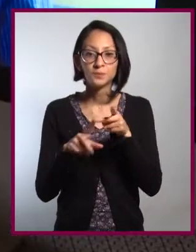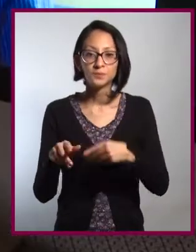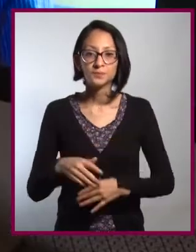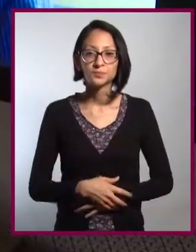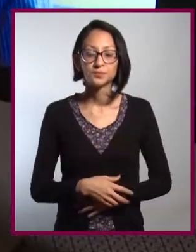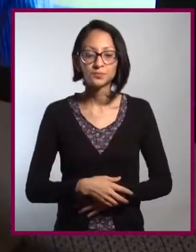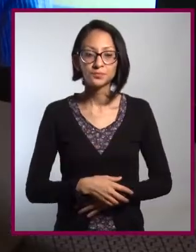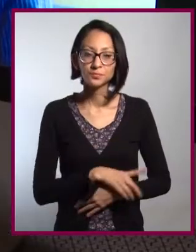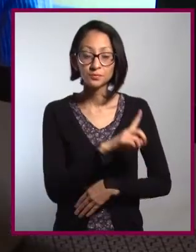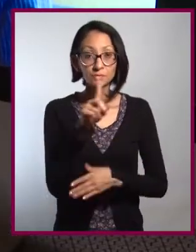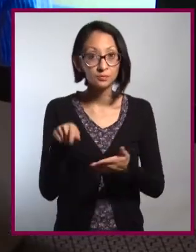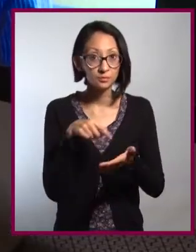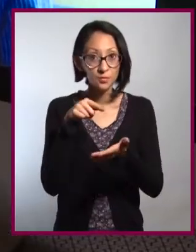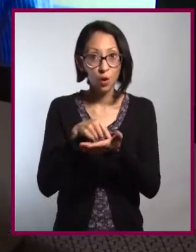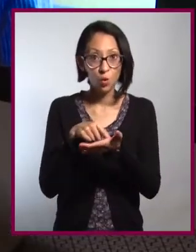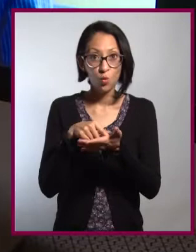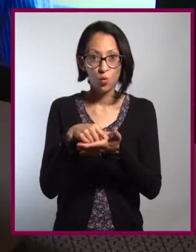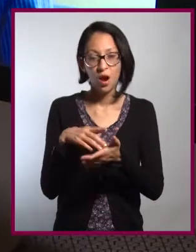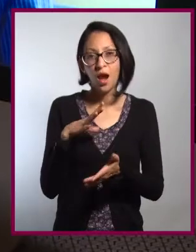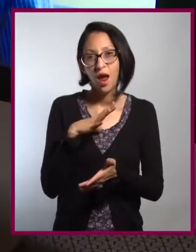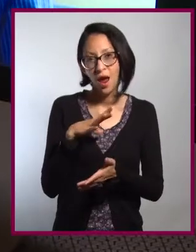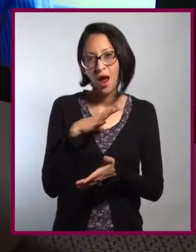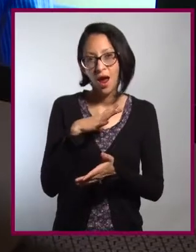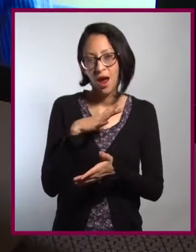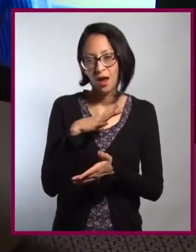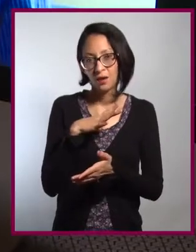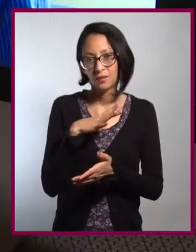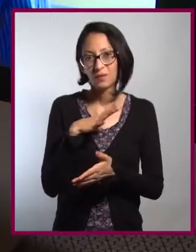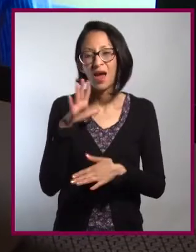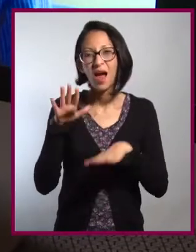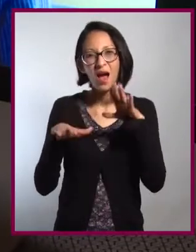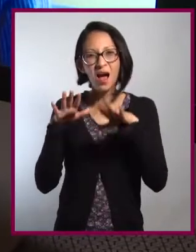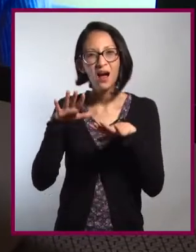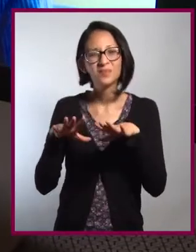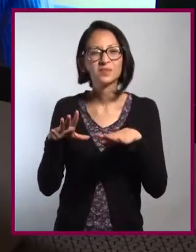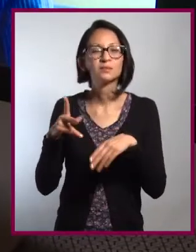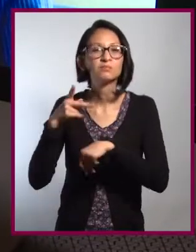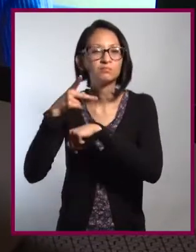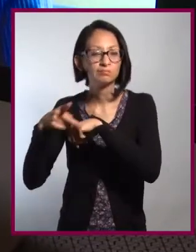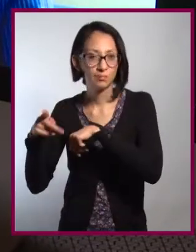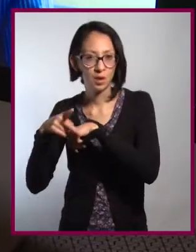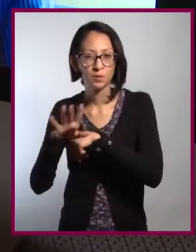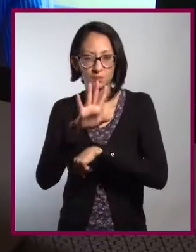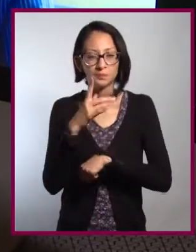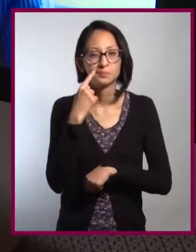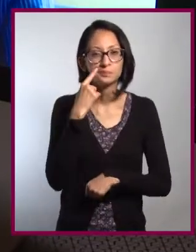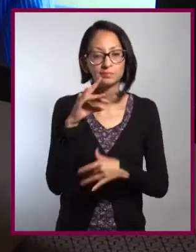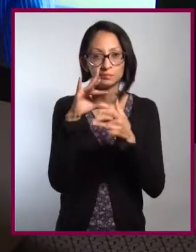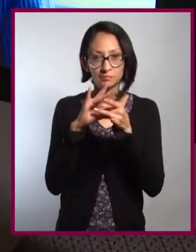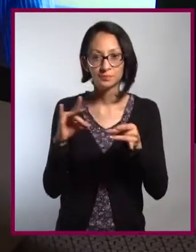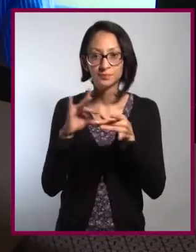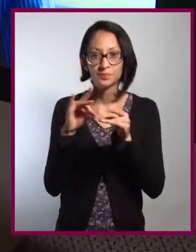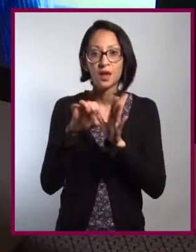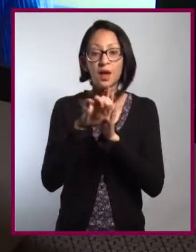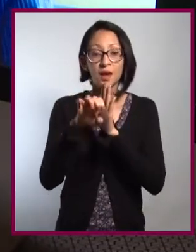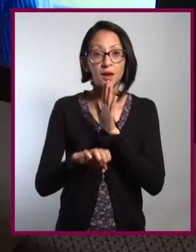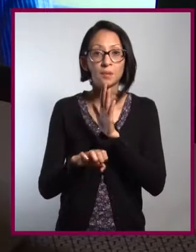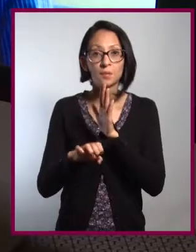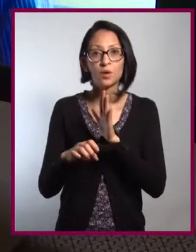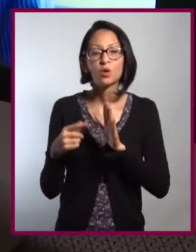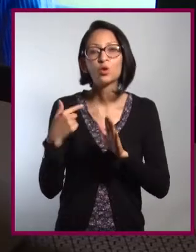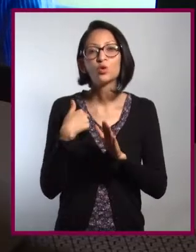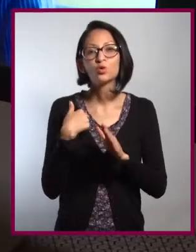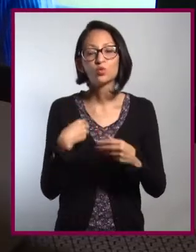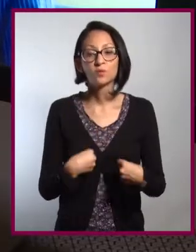lugares específicos de la Tierra existen ciertos riesgos particulares. Por ejemplo, si uno viene de una parte alta donde no